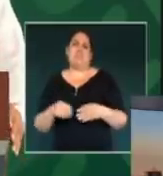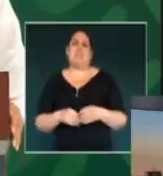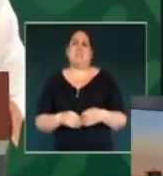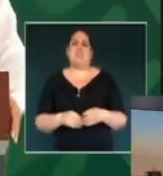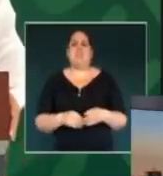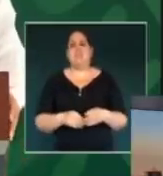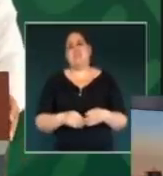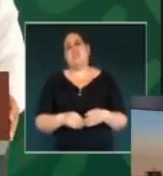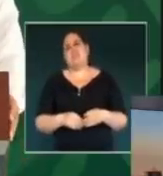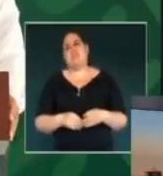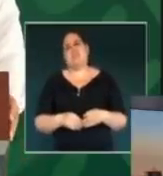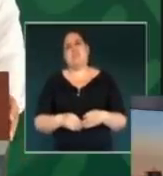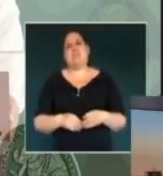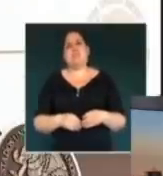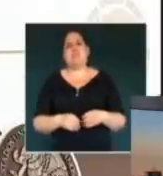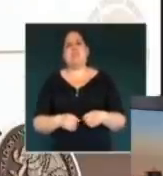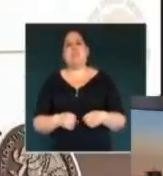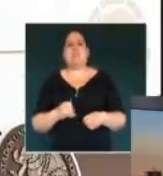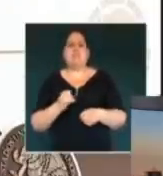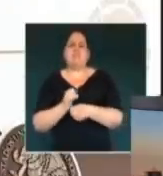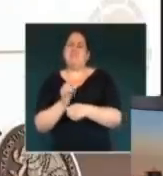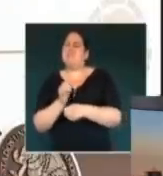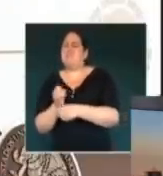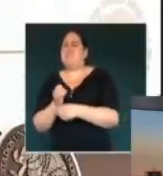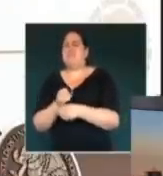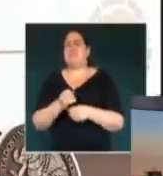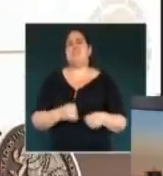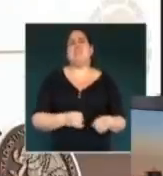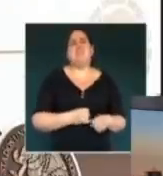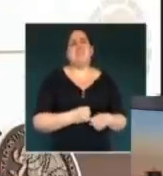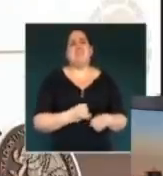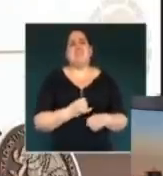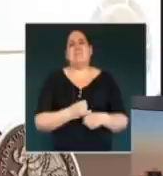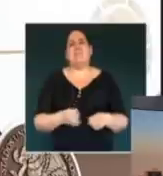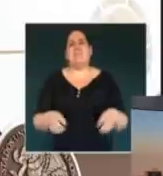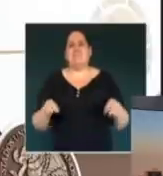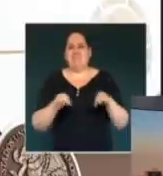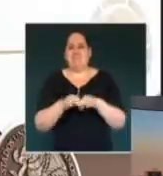los científicos, los especialistas del sector salud.